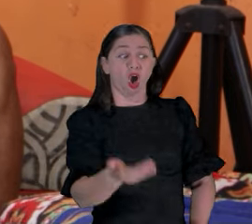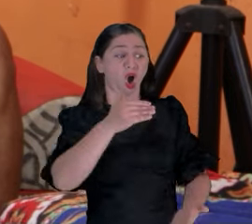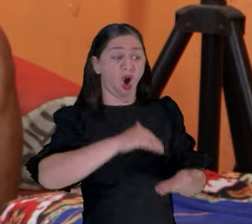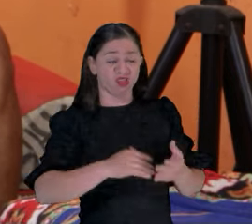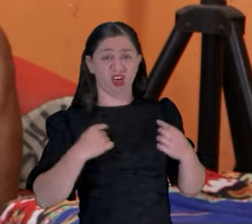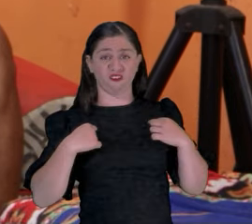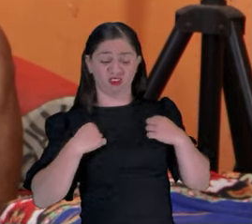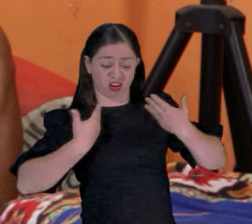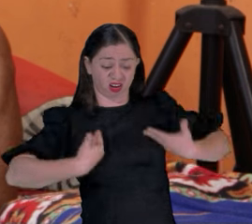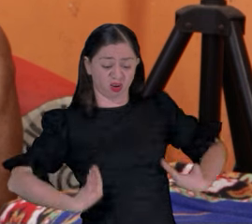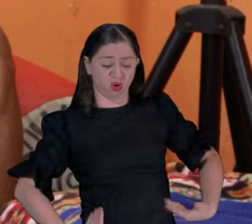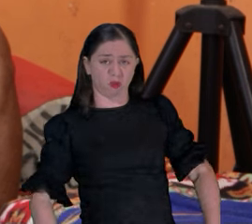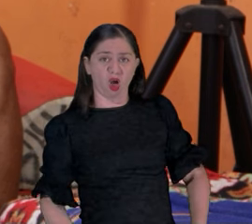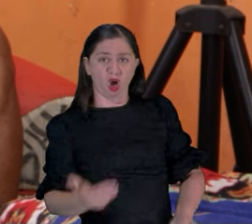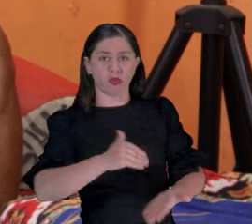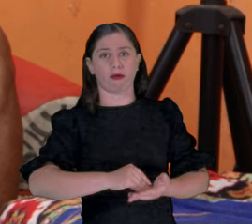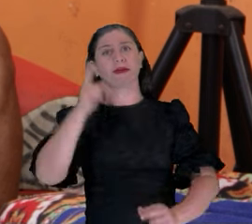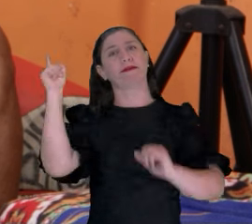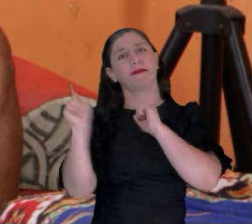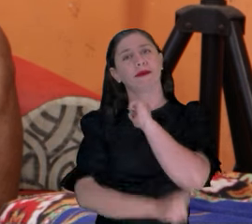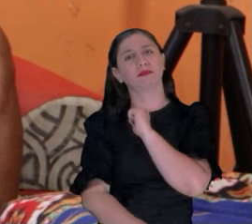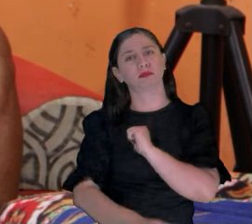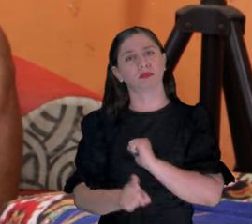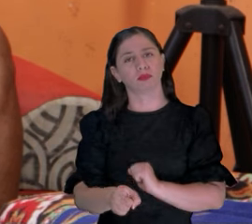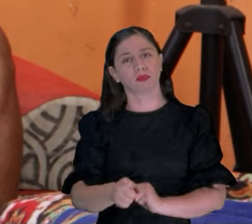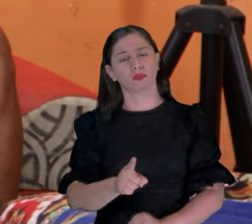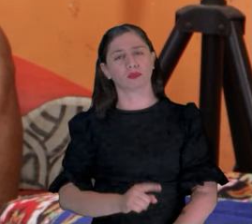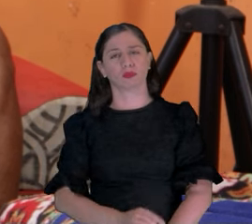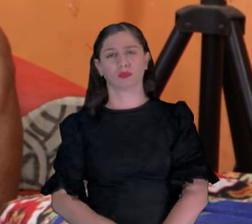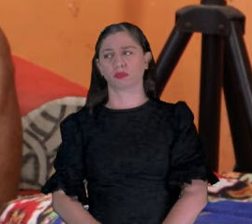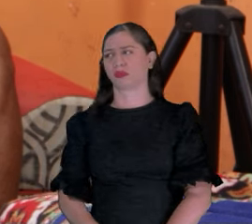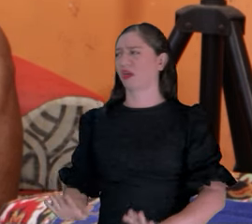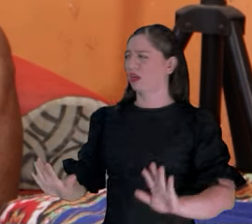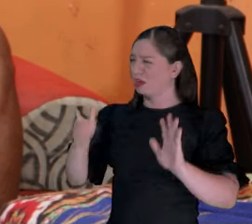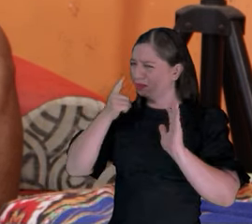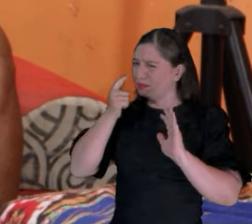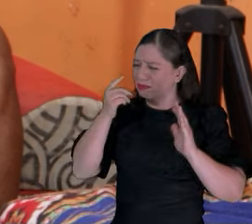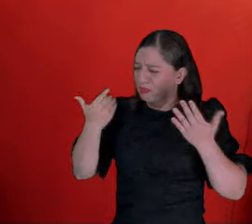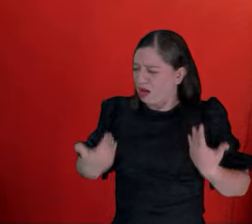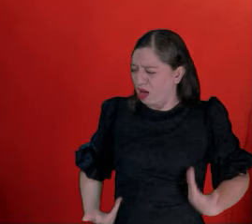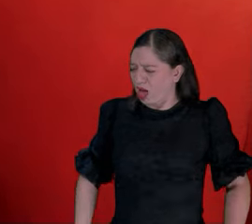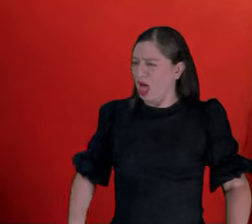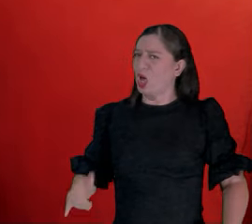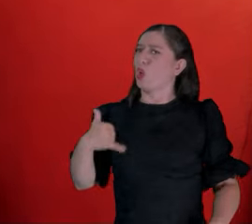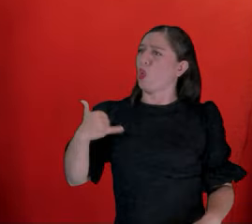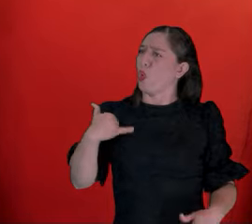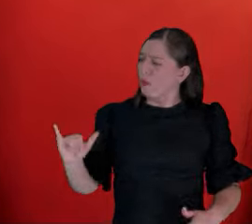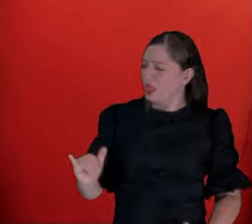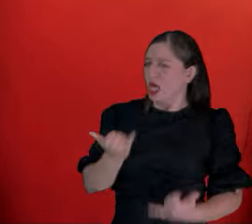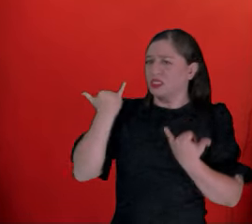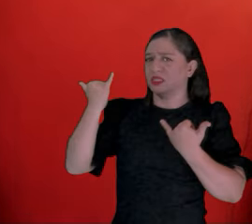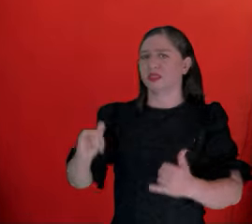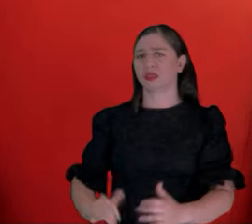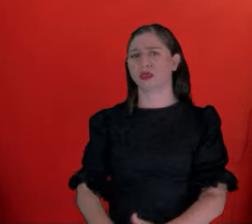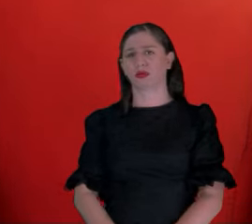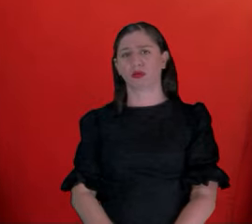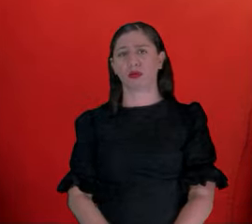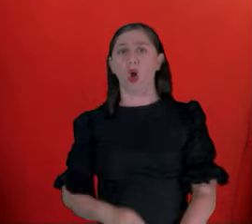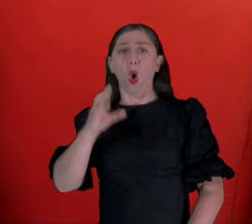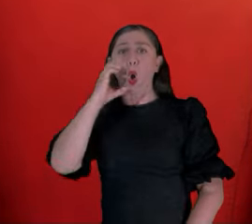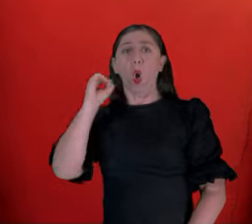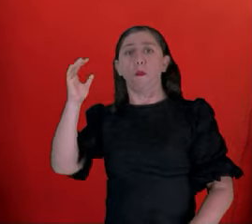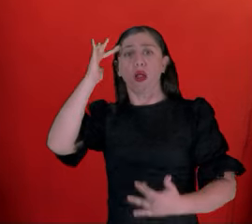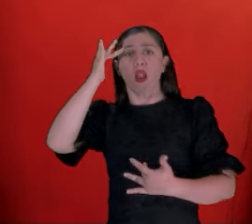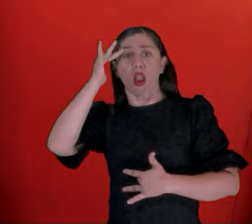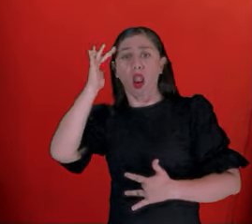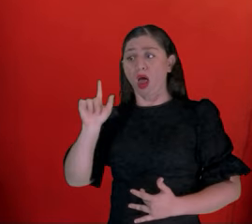son diferentes. Usted me vuelve a salir a la calle vestida así y la castigo. Ay, pero papá, si así como nos vestimos